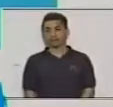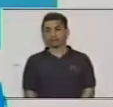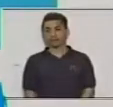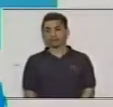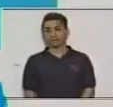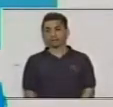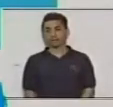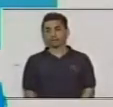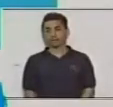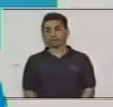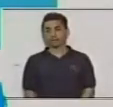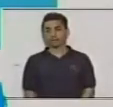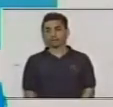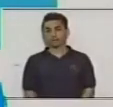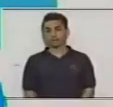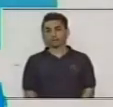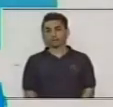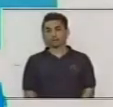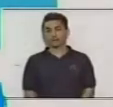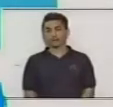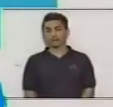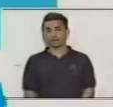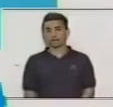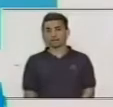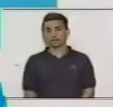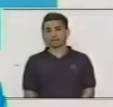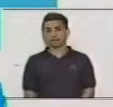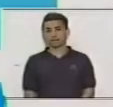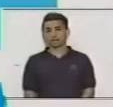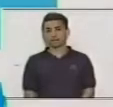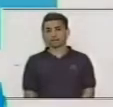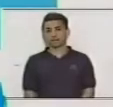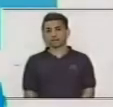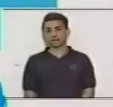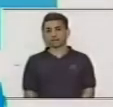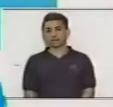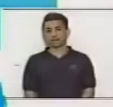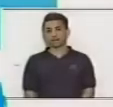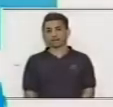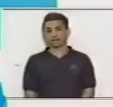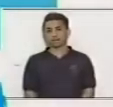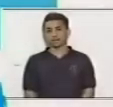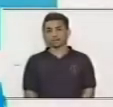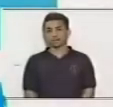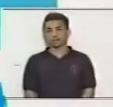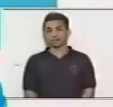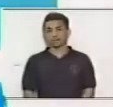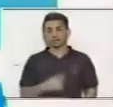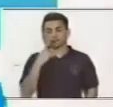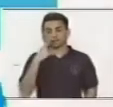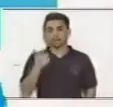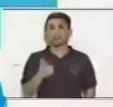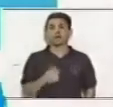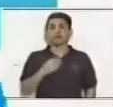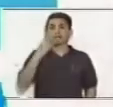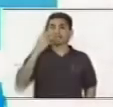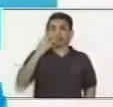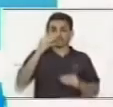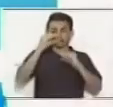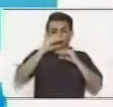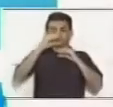Yo voy a dividir en tres porciones iguales la primera cara de mi